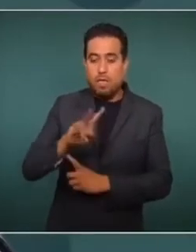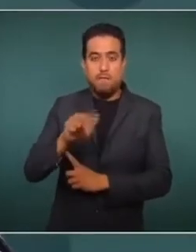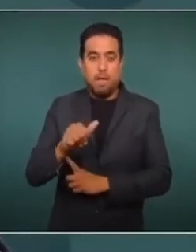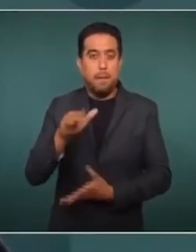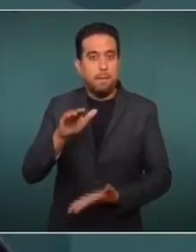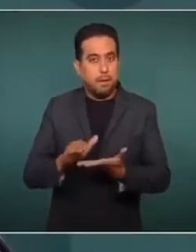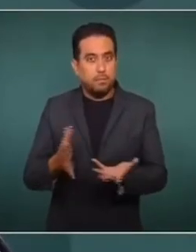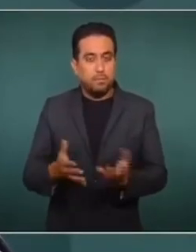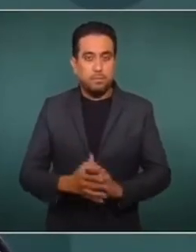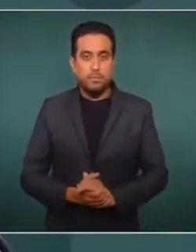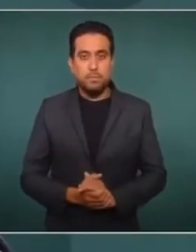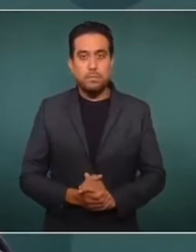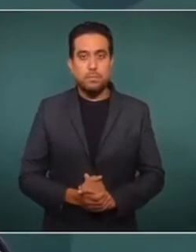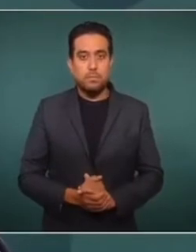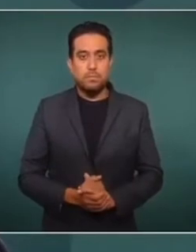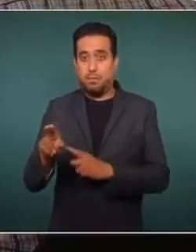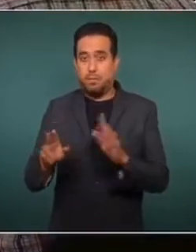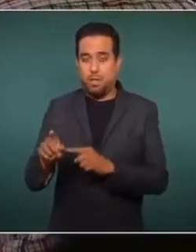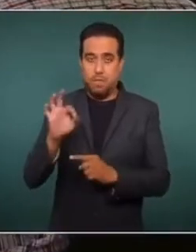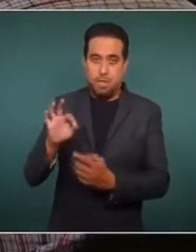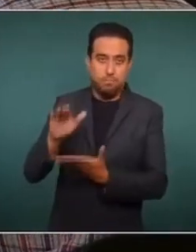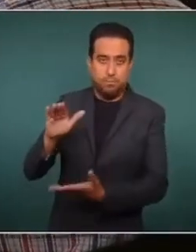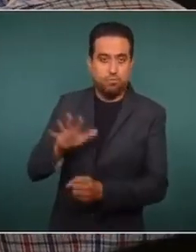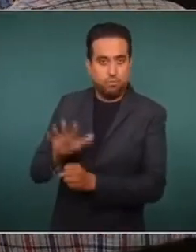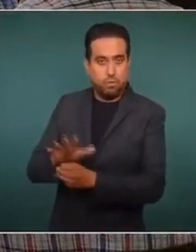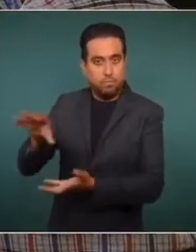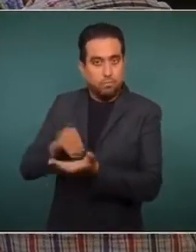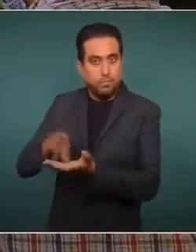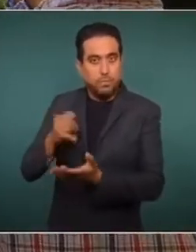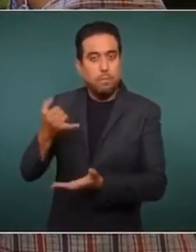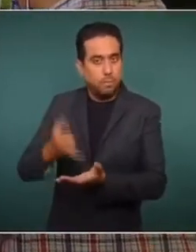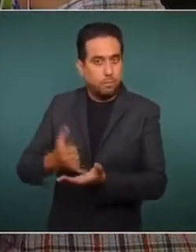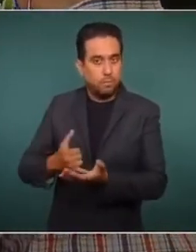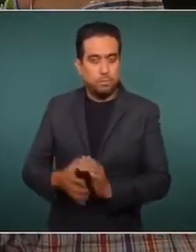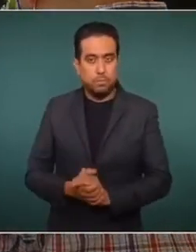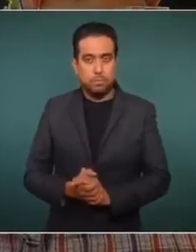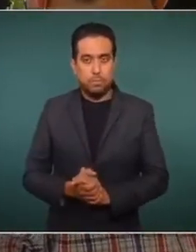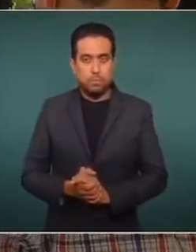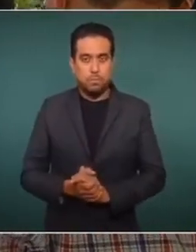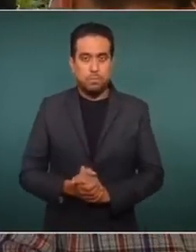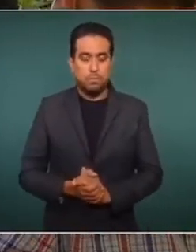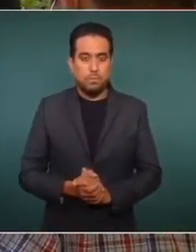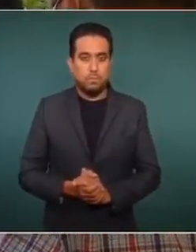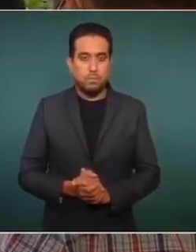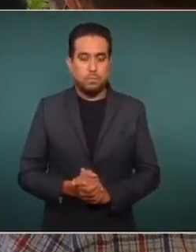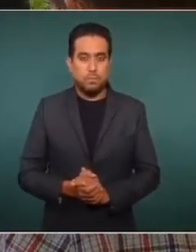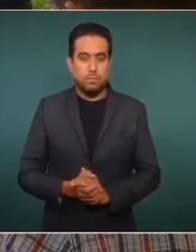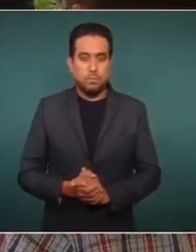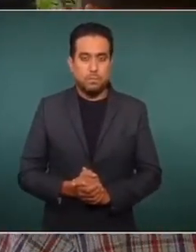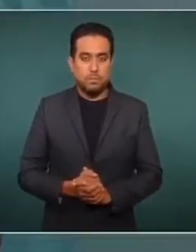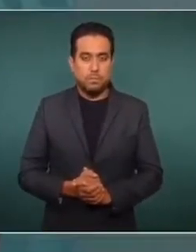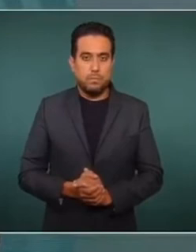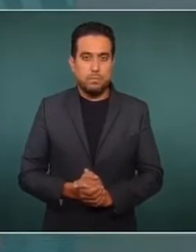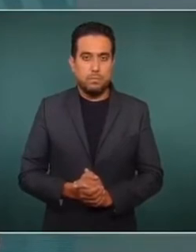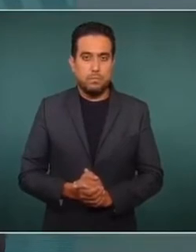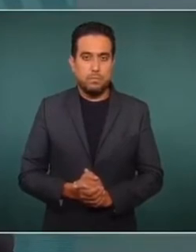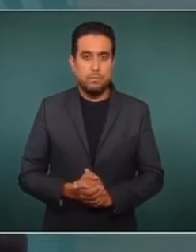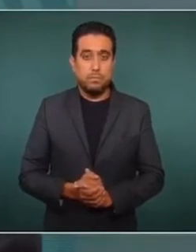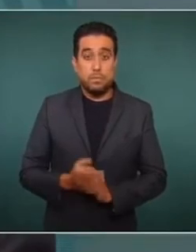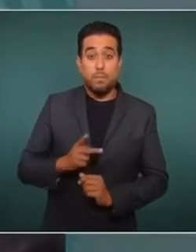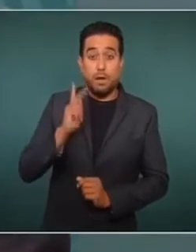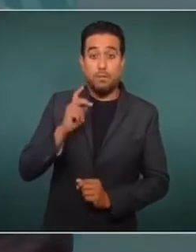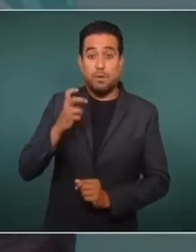Ha habido una disminución en términos reales. Pero esto puede significar una disminución en el monto de las participaciones a los